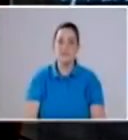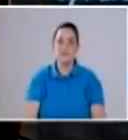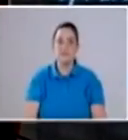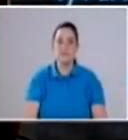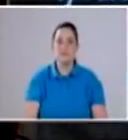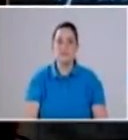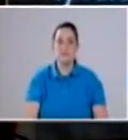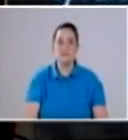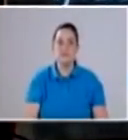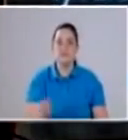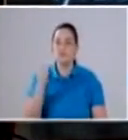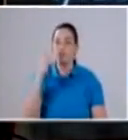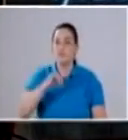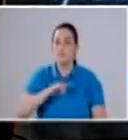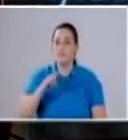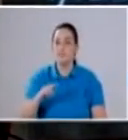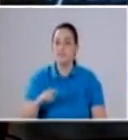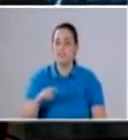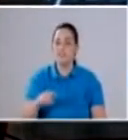¿Cuántos están casados?